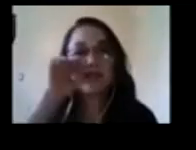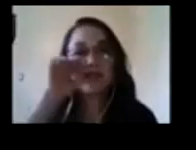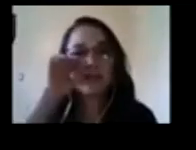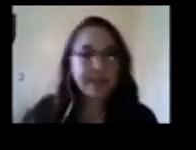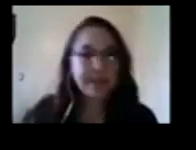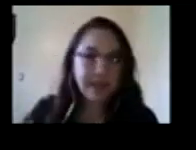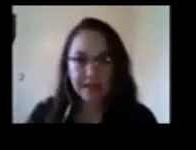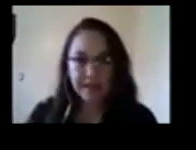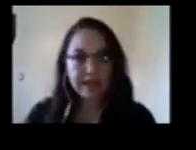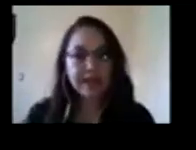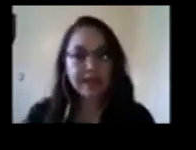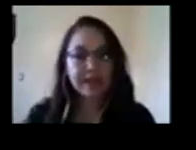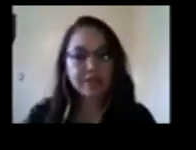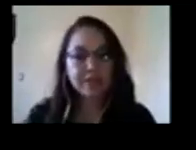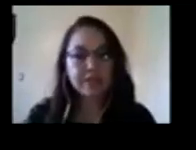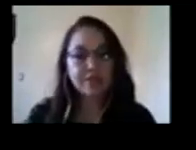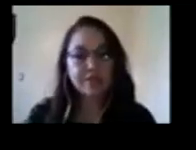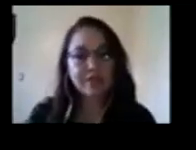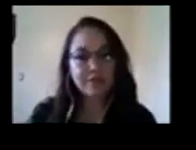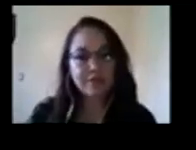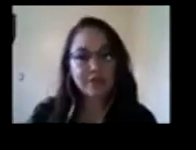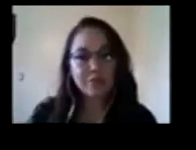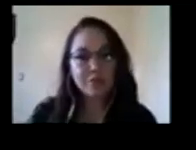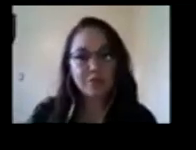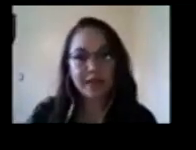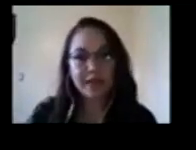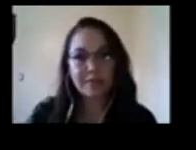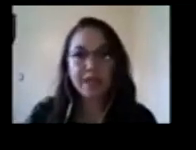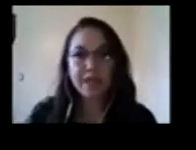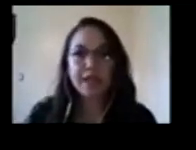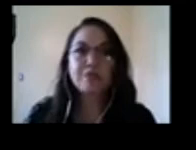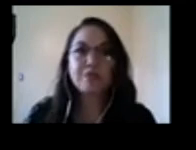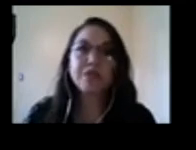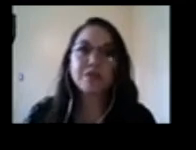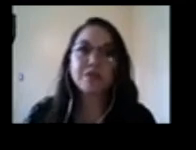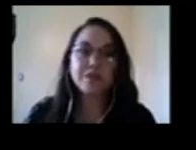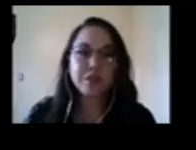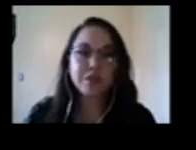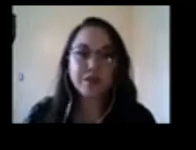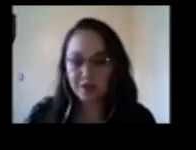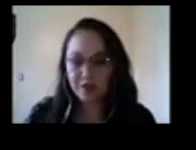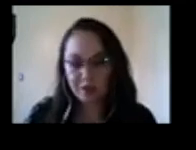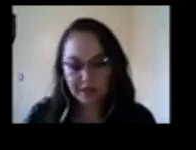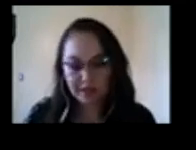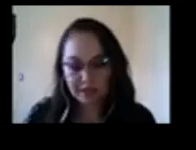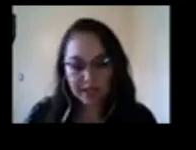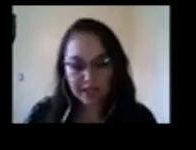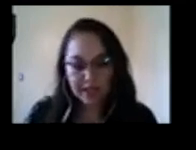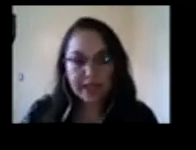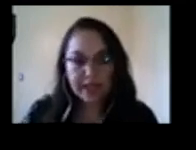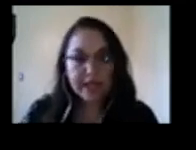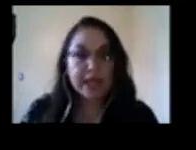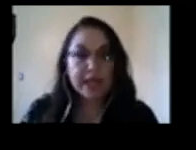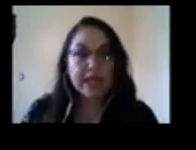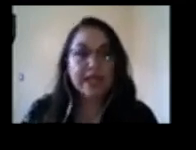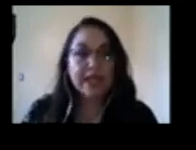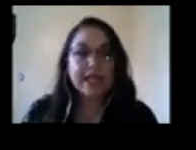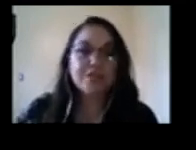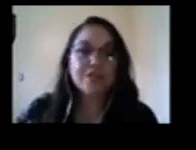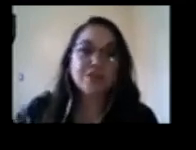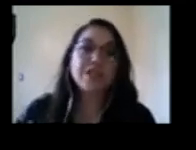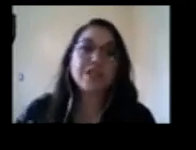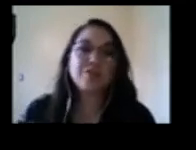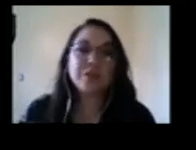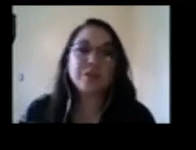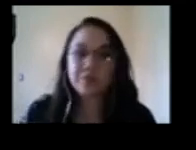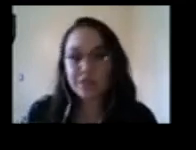En el tema de las solicitudes de información pública, como ya nos expusieron anteriormente, es